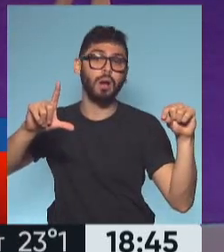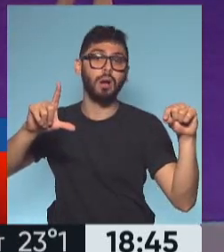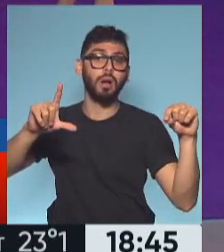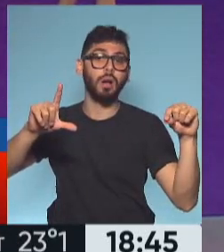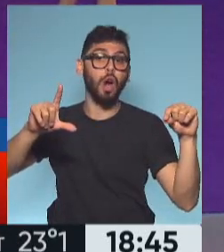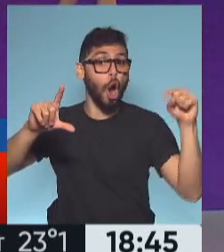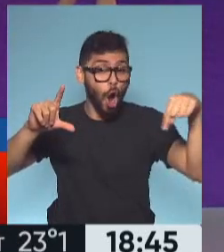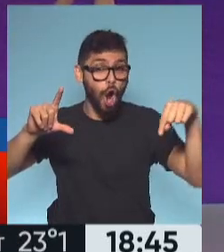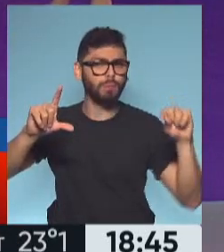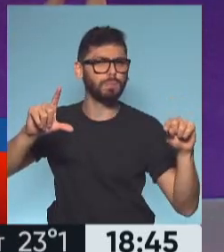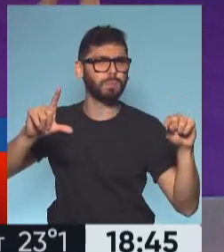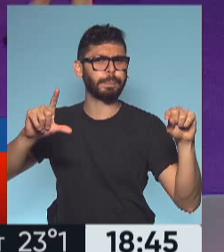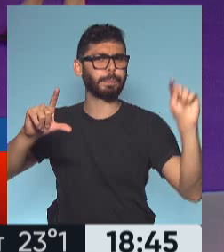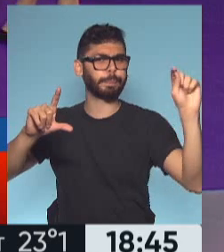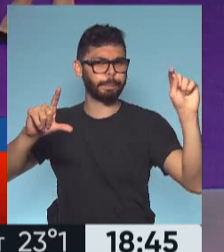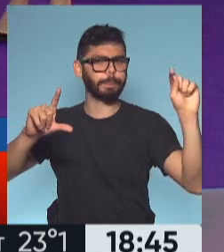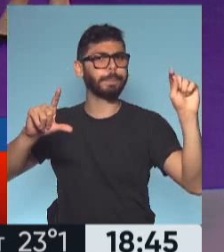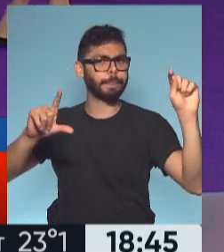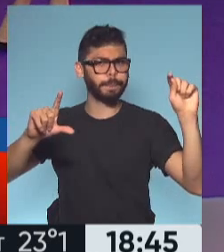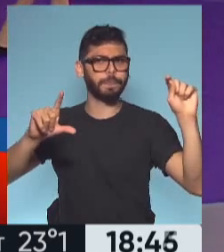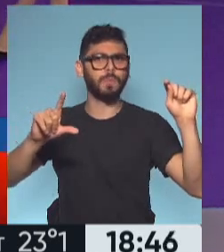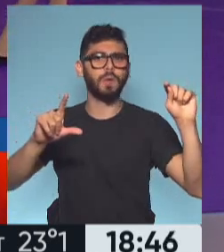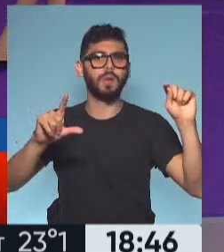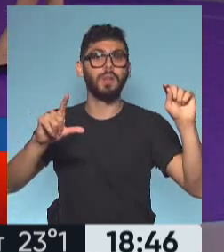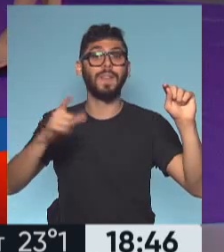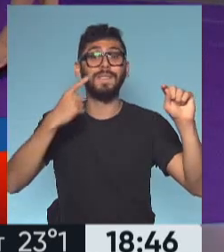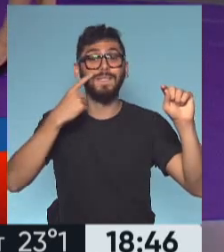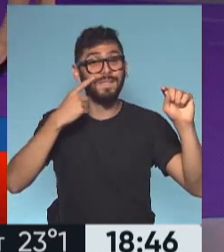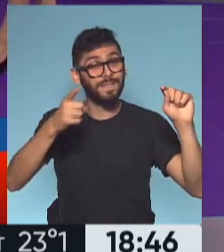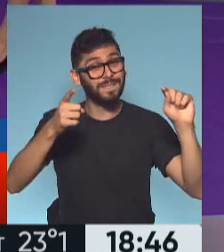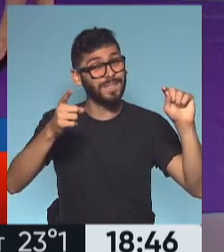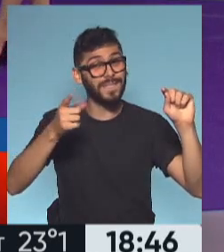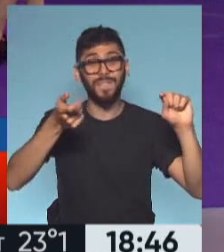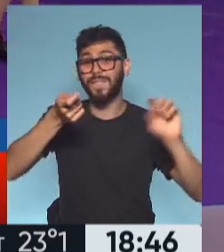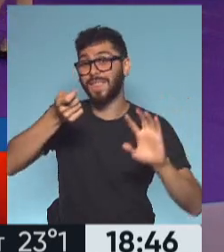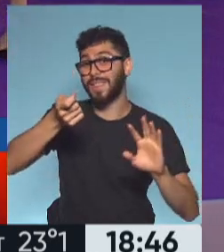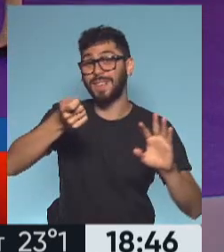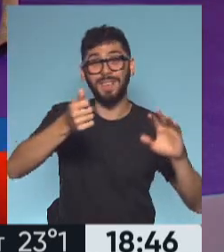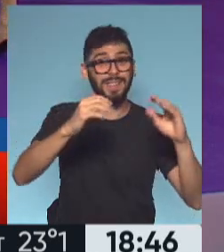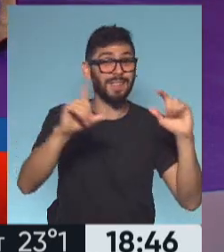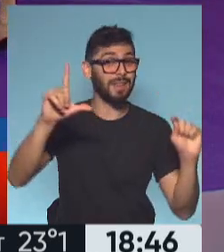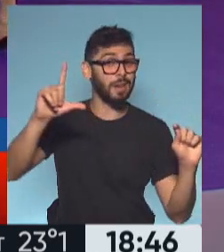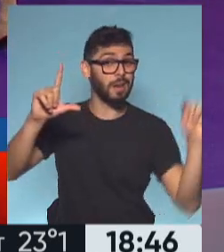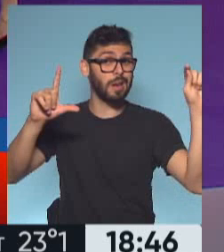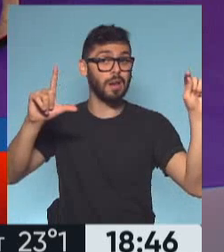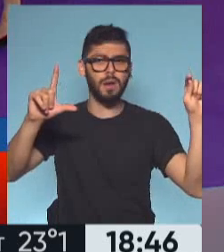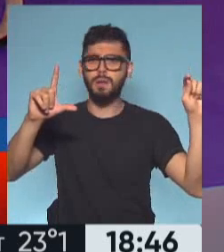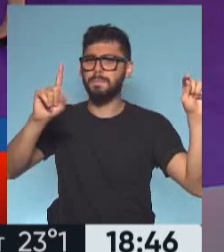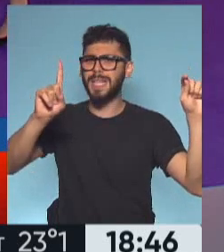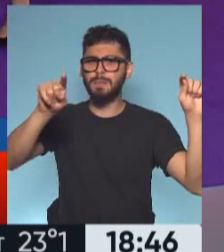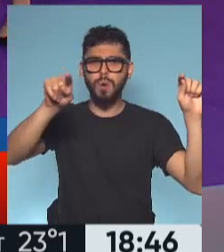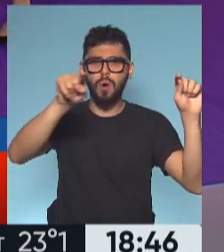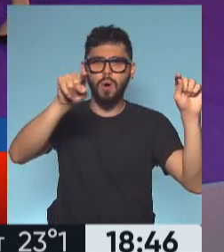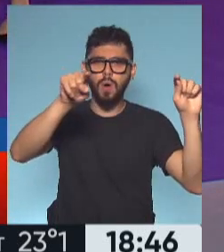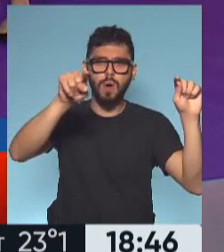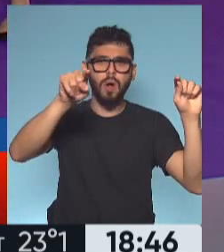está. Hoy subieron un poquitín más, ¿sí? Y si se fija, ya estamos alcanzando el nivel que teníamos en agosto, septiembre